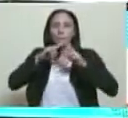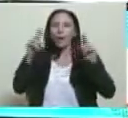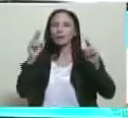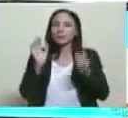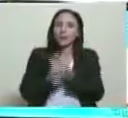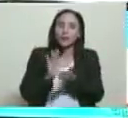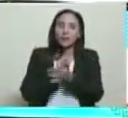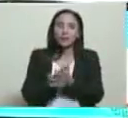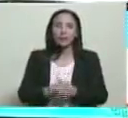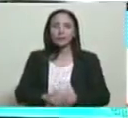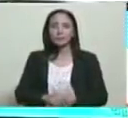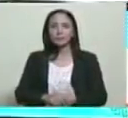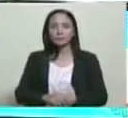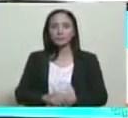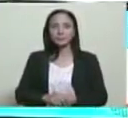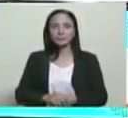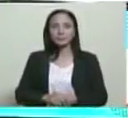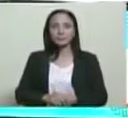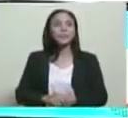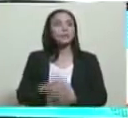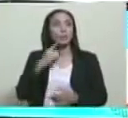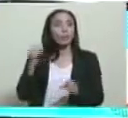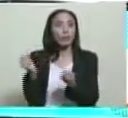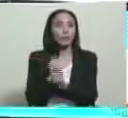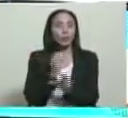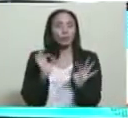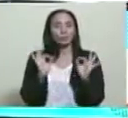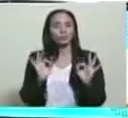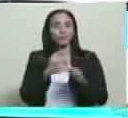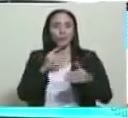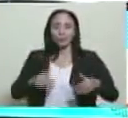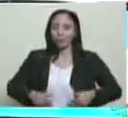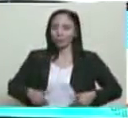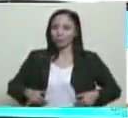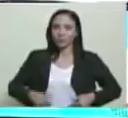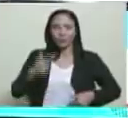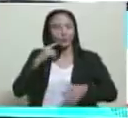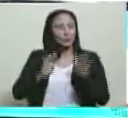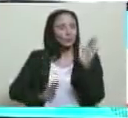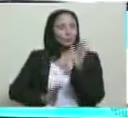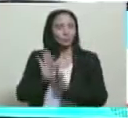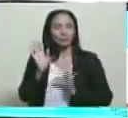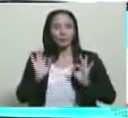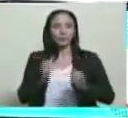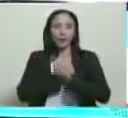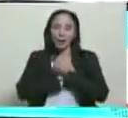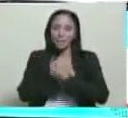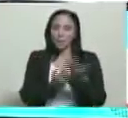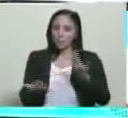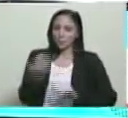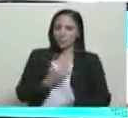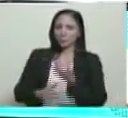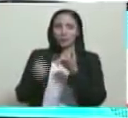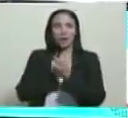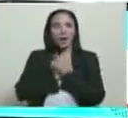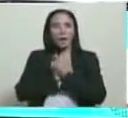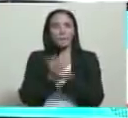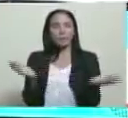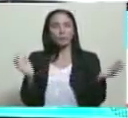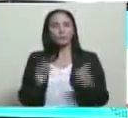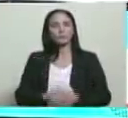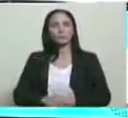nacional, del trabajo nacional. Trabajo, trabajo y más trabajo. amor, amor y más amor para